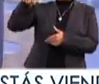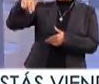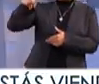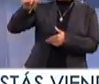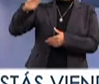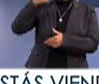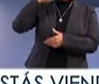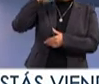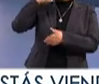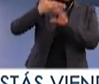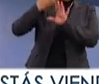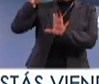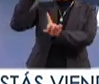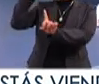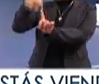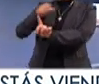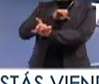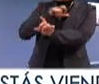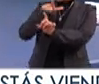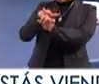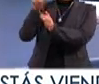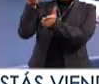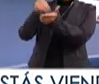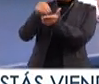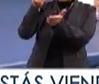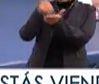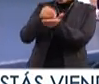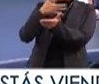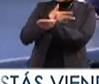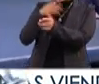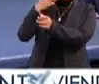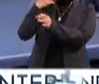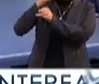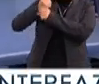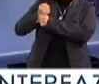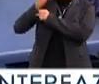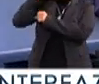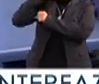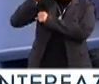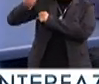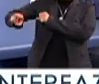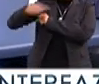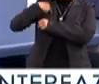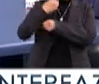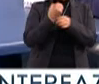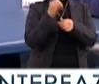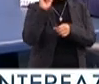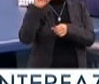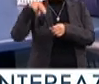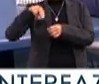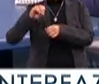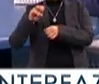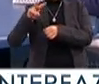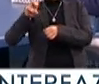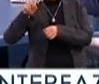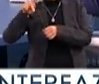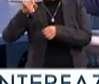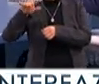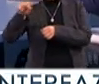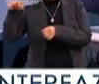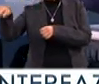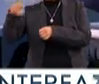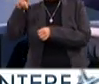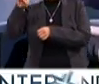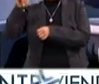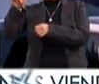medicamentos muy específicos que todavía tienen una patente y con innovadores me refiero a los que tienen